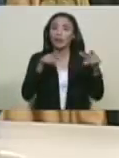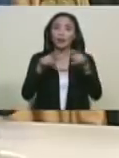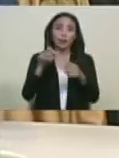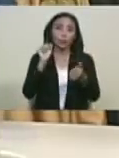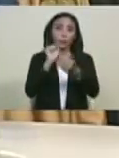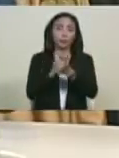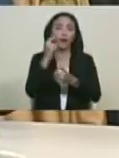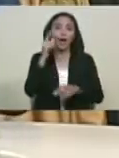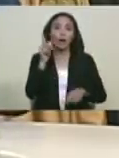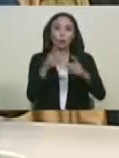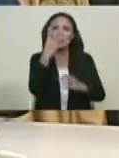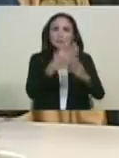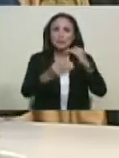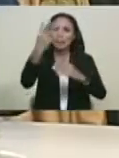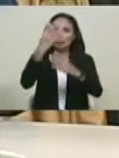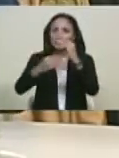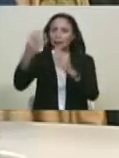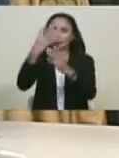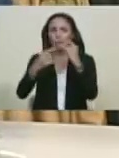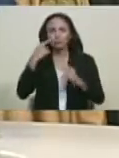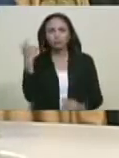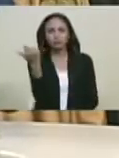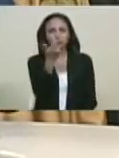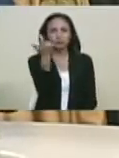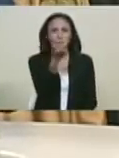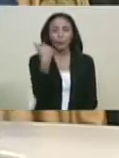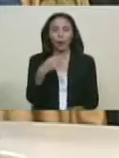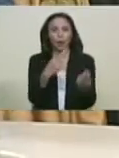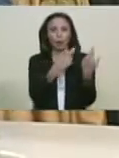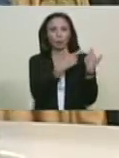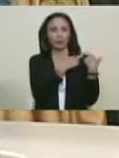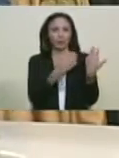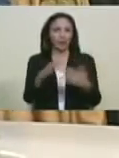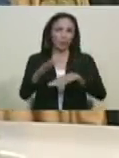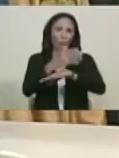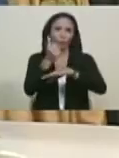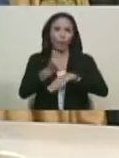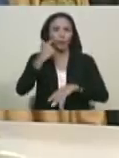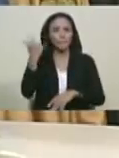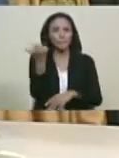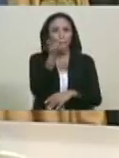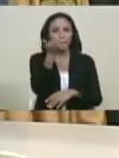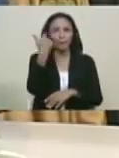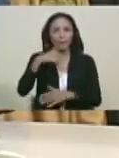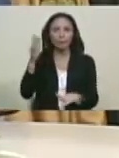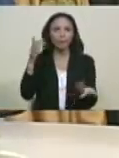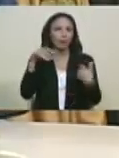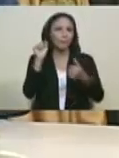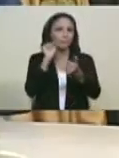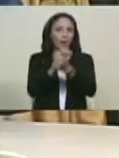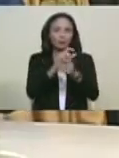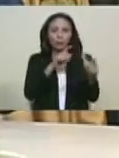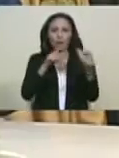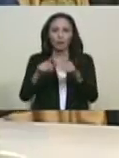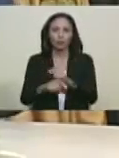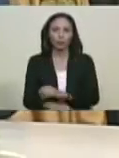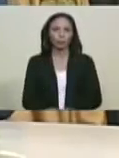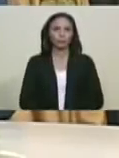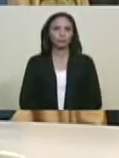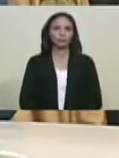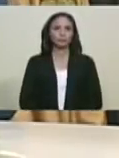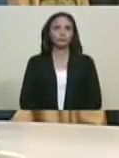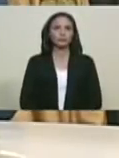todos los responsables y fueron capturados gracias al poder popular y